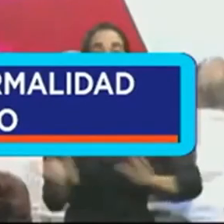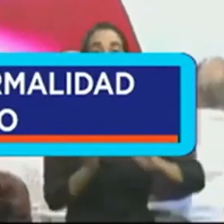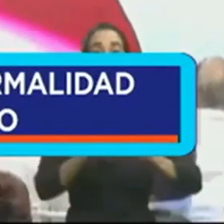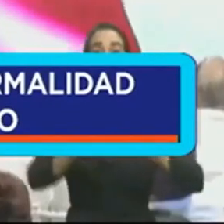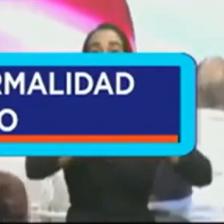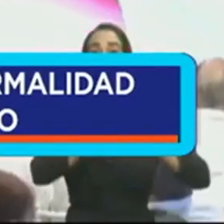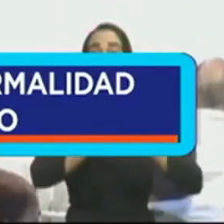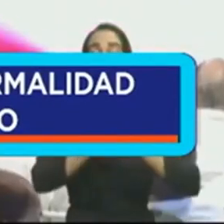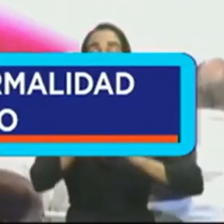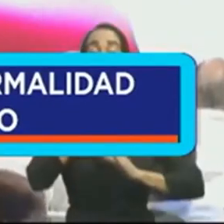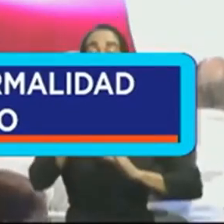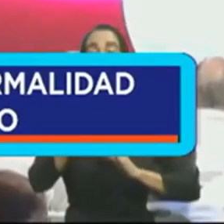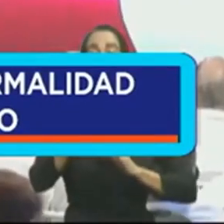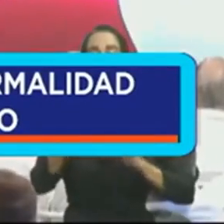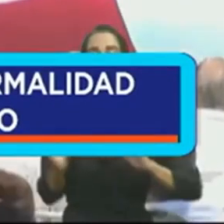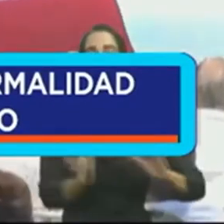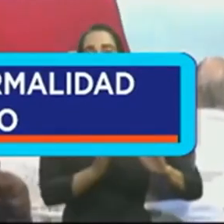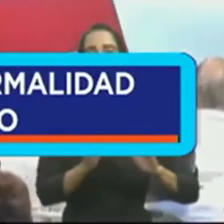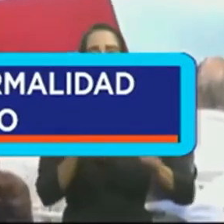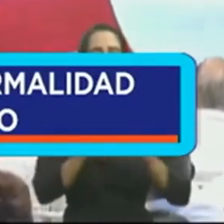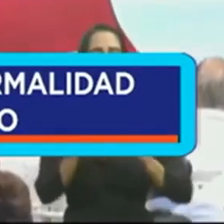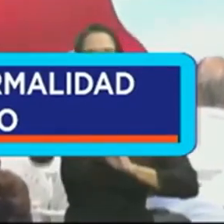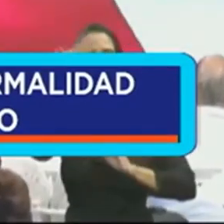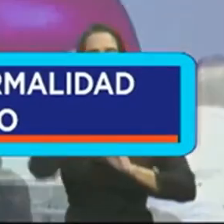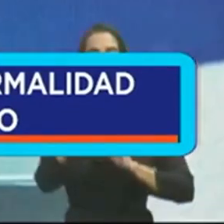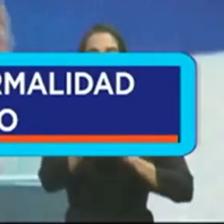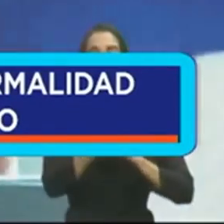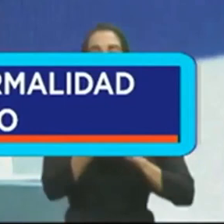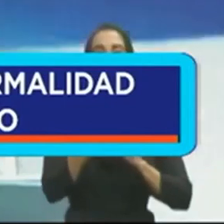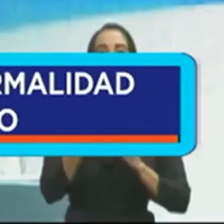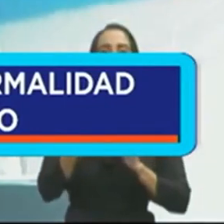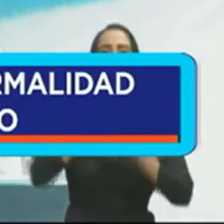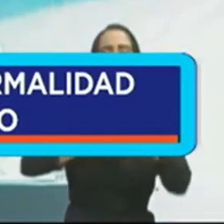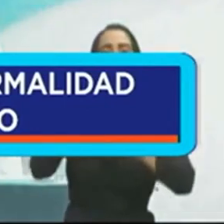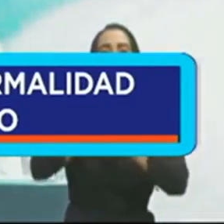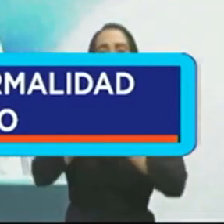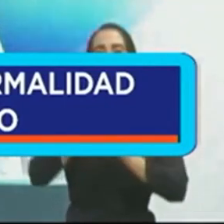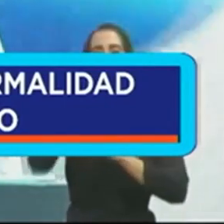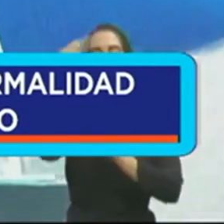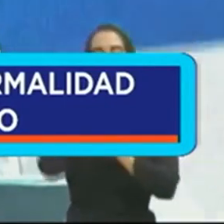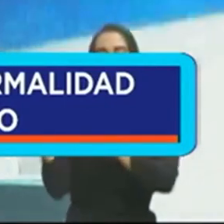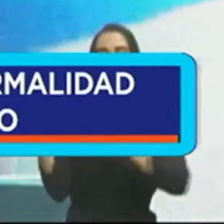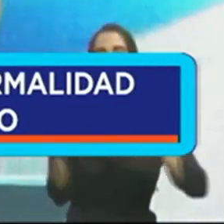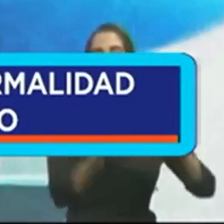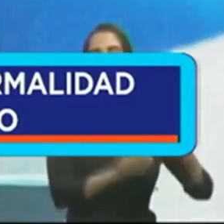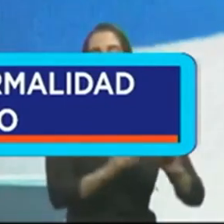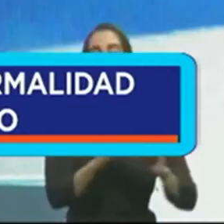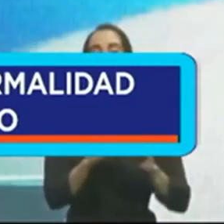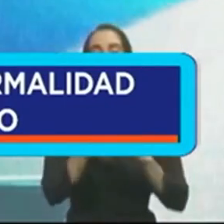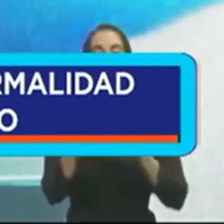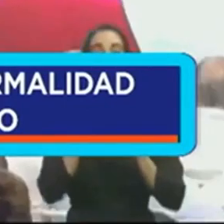por diferentes circunstancias, es más vulnerable, a quienes por años se habían sentido marginadas, porque hasta entonces